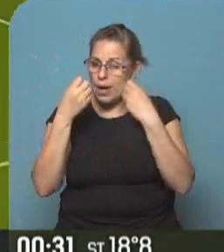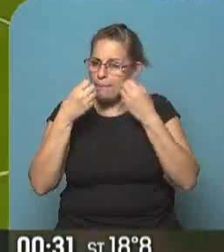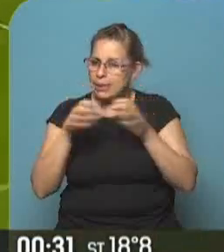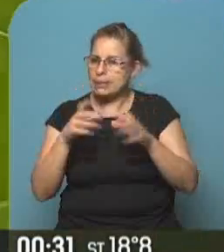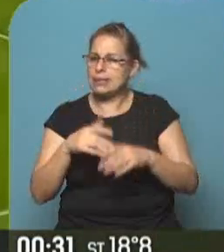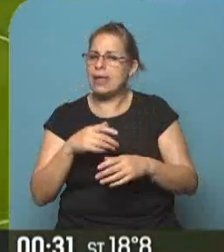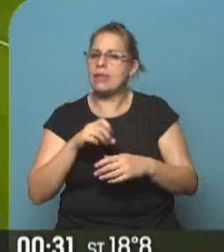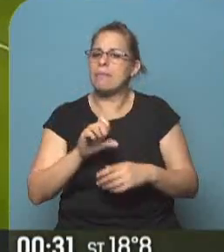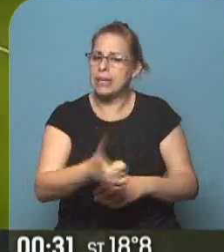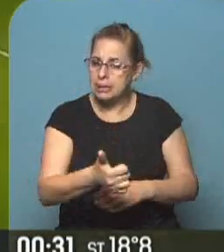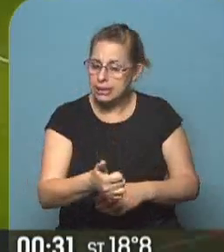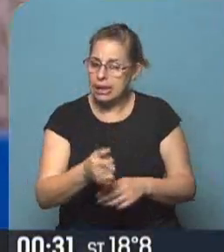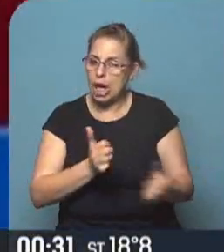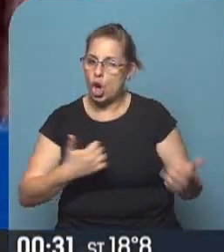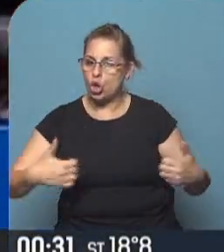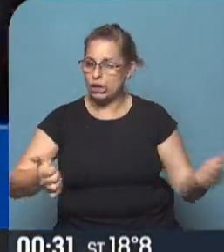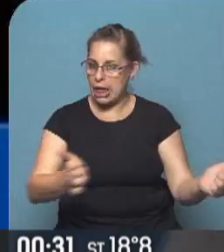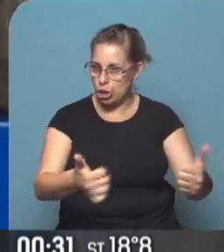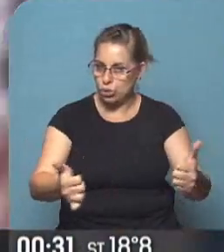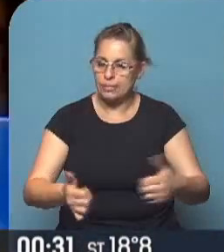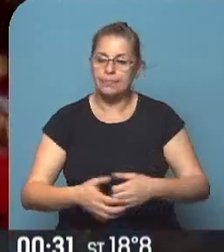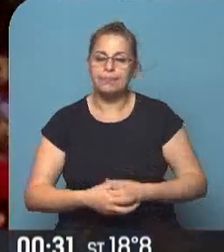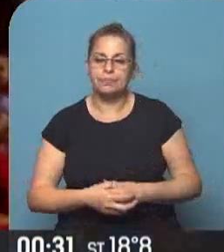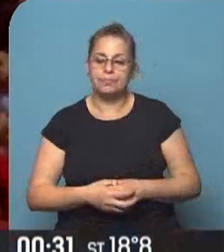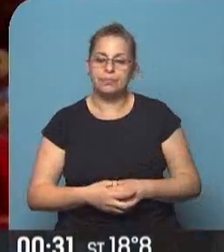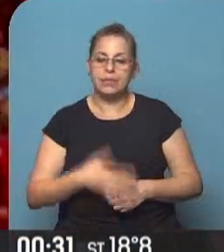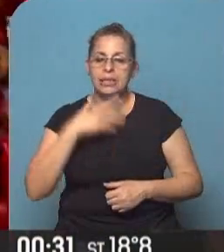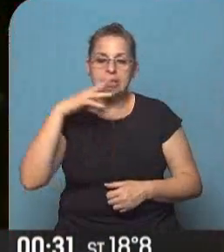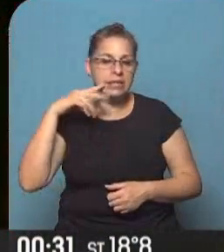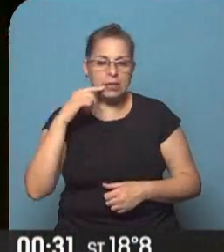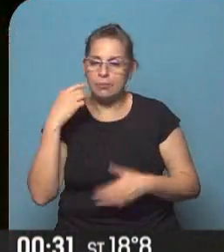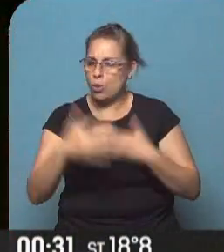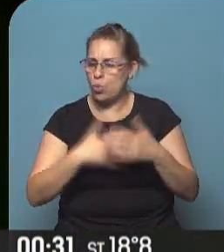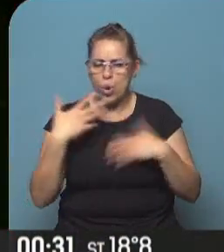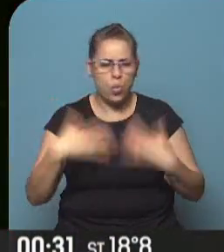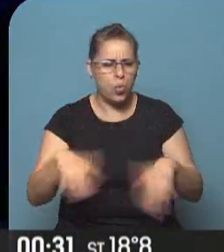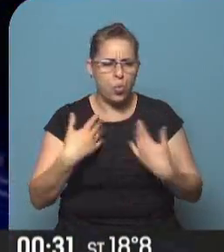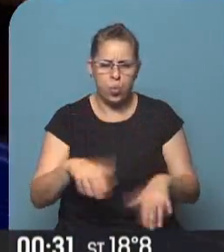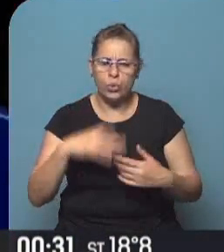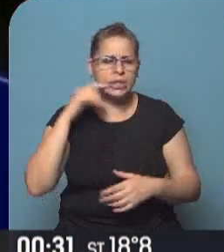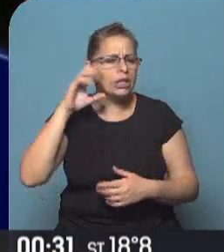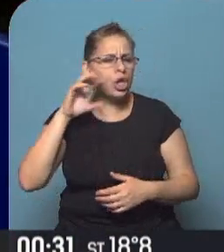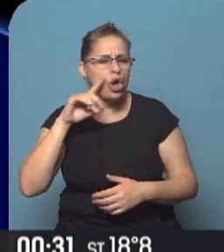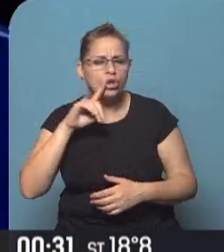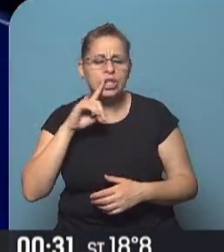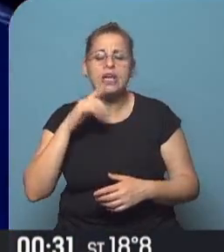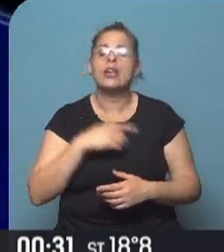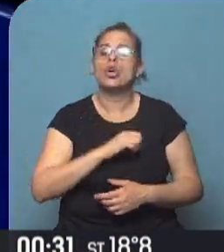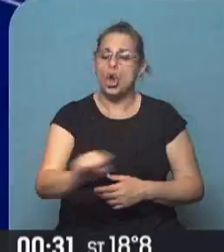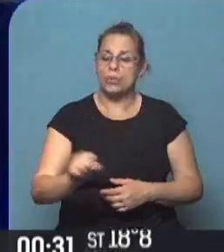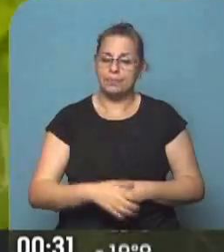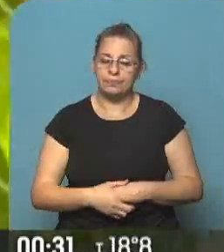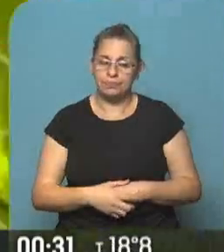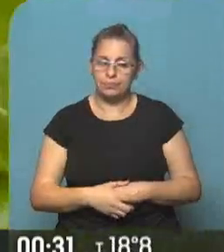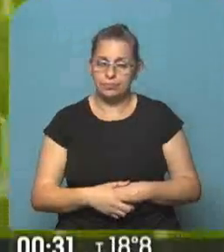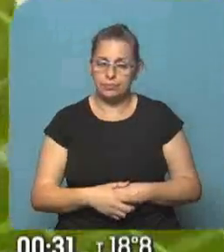ofrecerle ventajas por los costados. Silva, la gran jugada a Gigliotti y la definición.